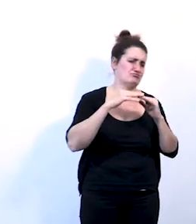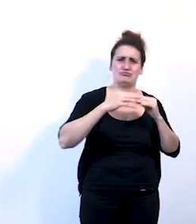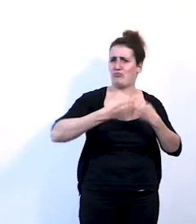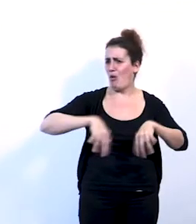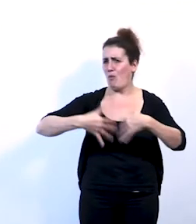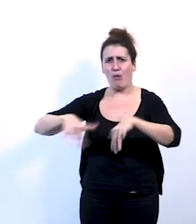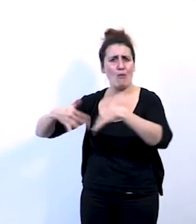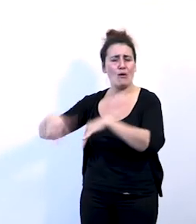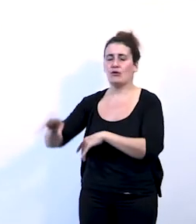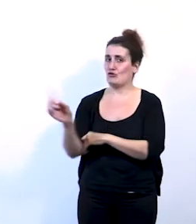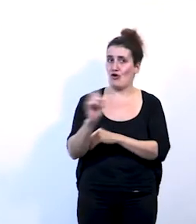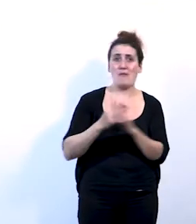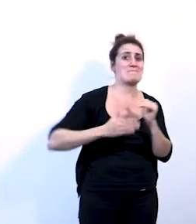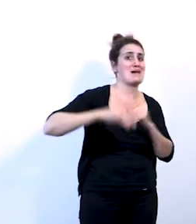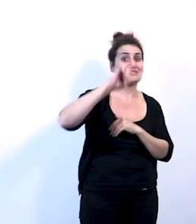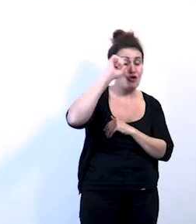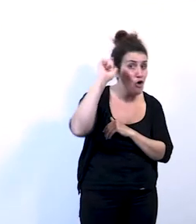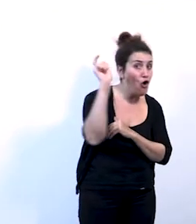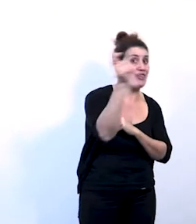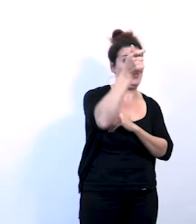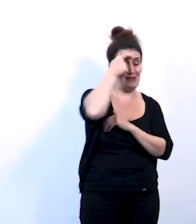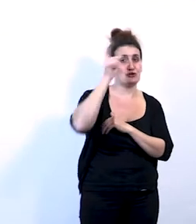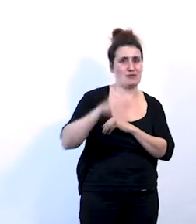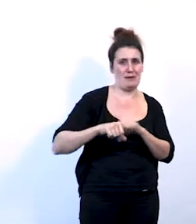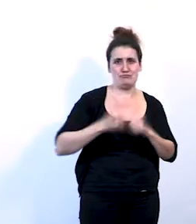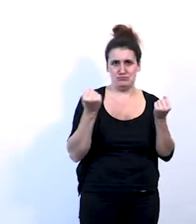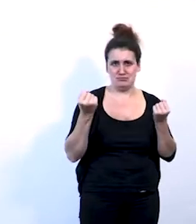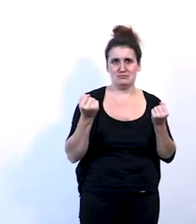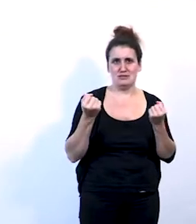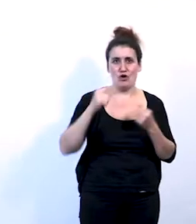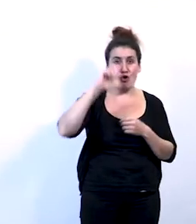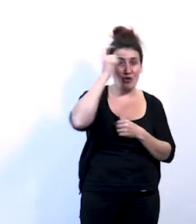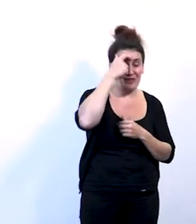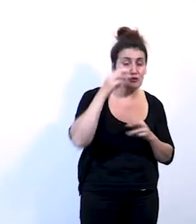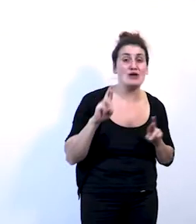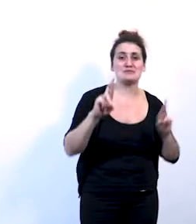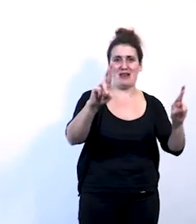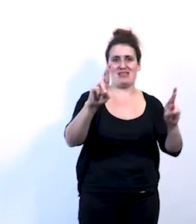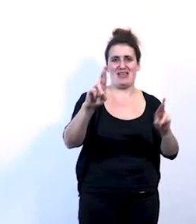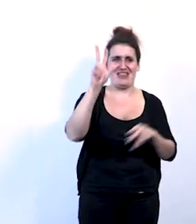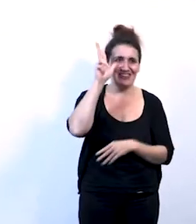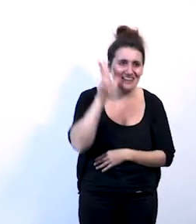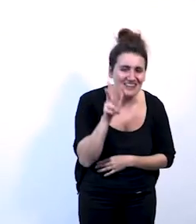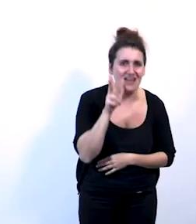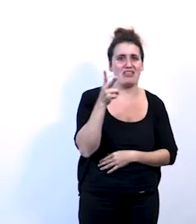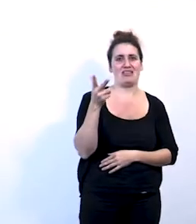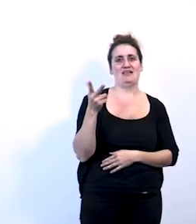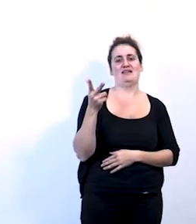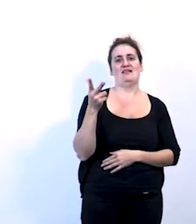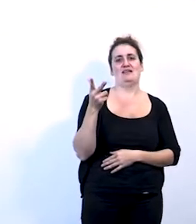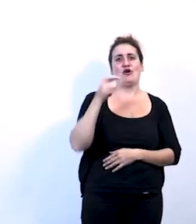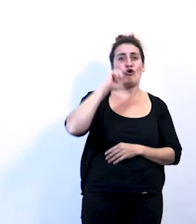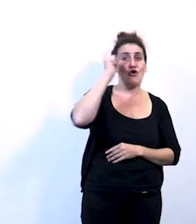no, los conceptos fueron destruidos, el concepto de esperanza, de dignidad y un concepto